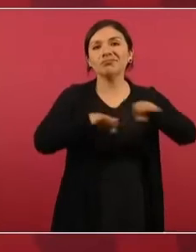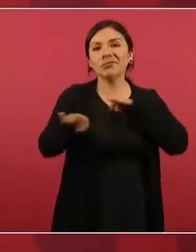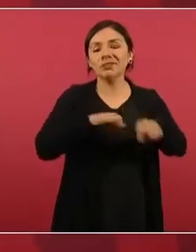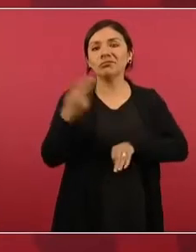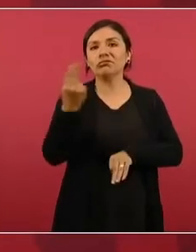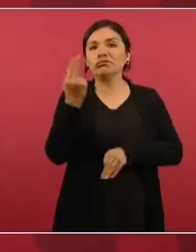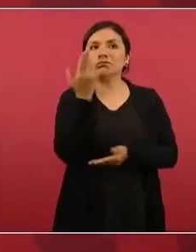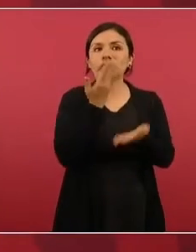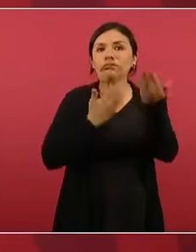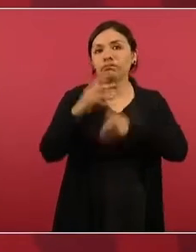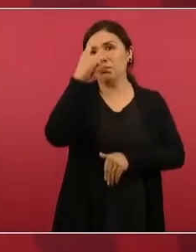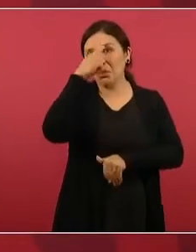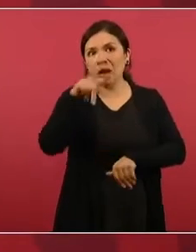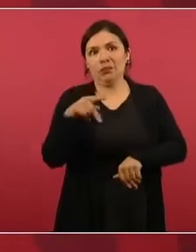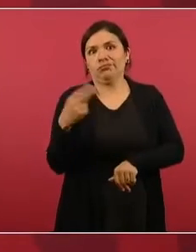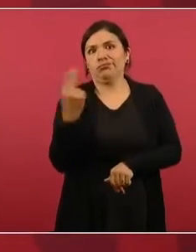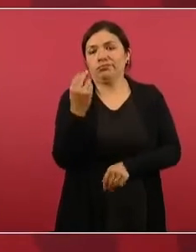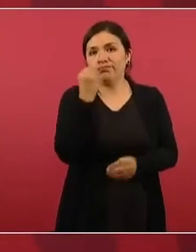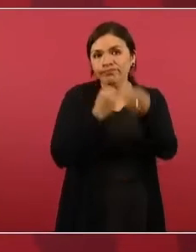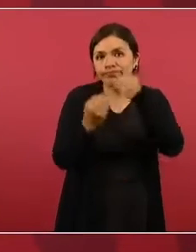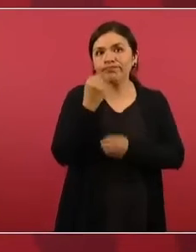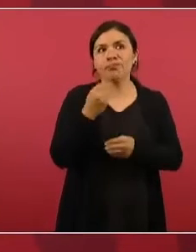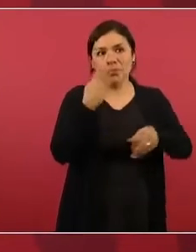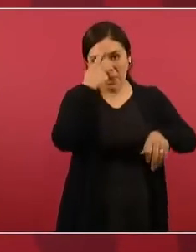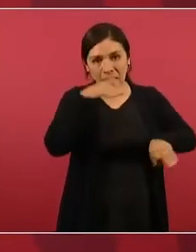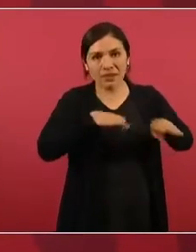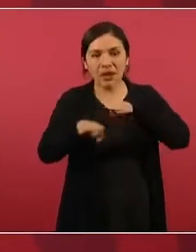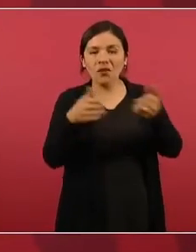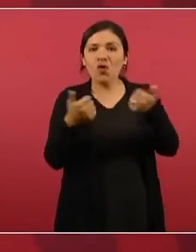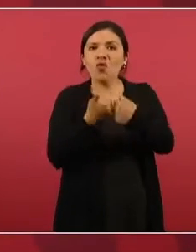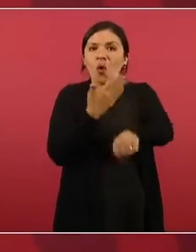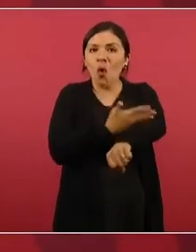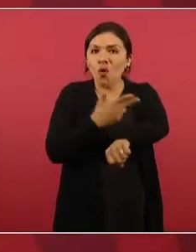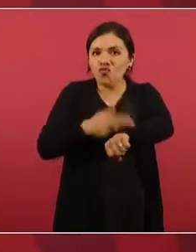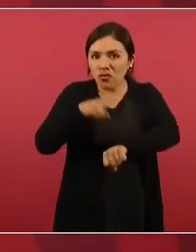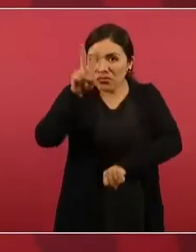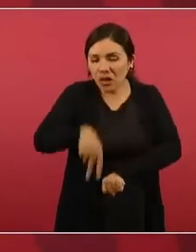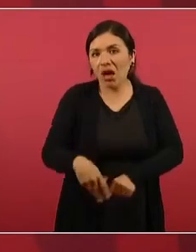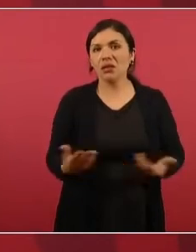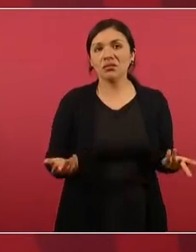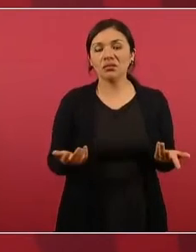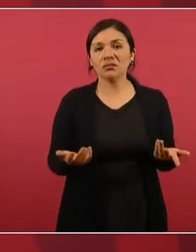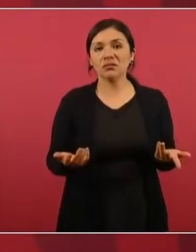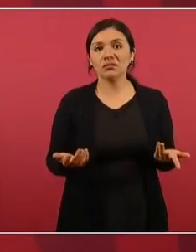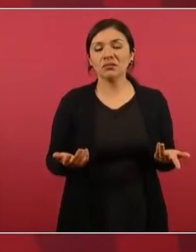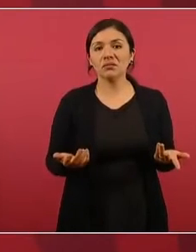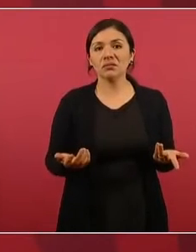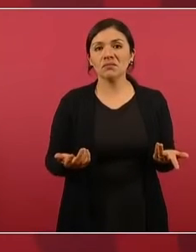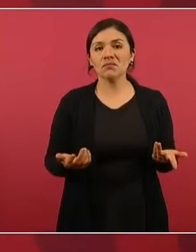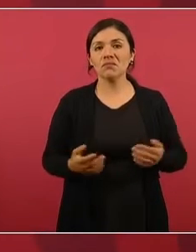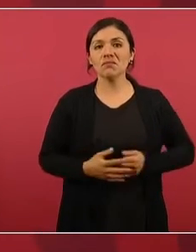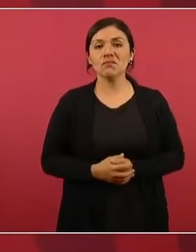progresar, a buscarse la vida, a trabajar honradamente,